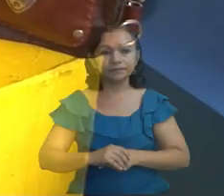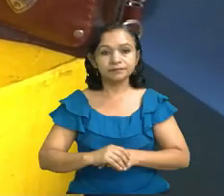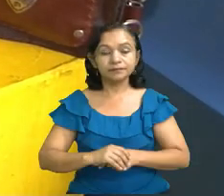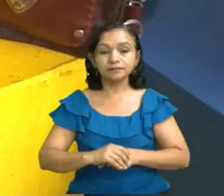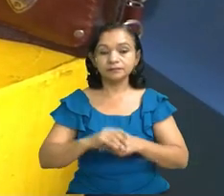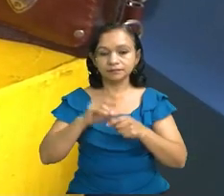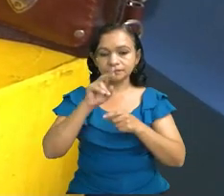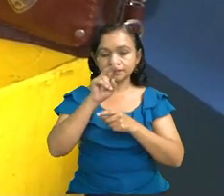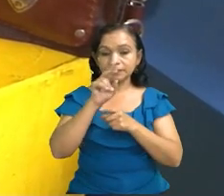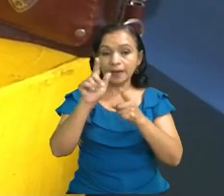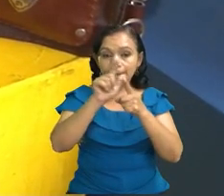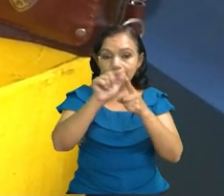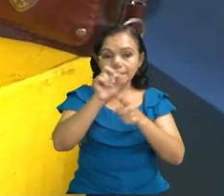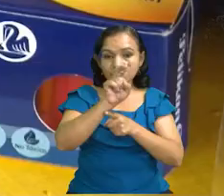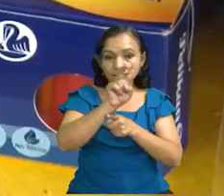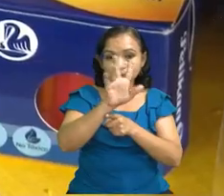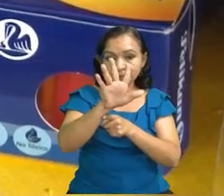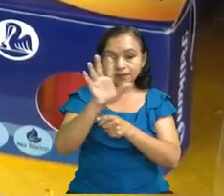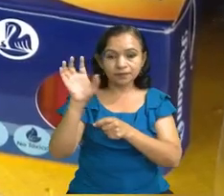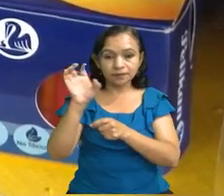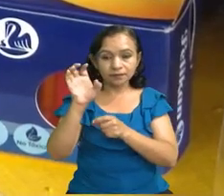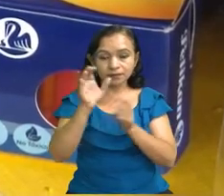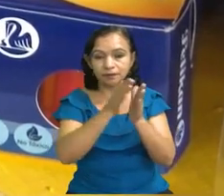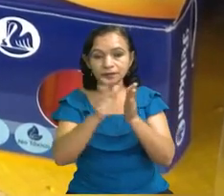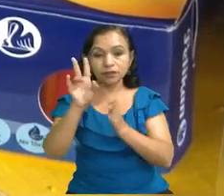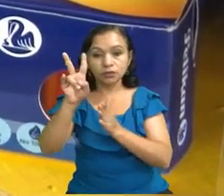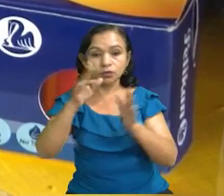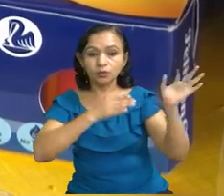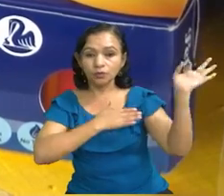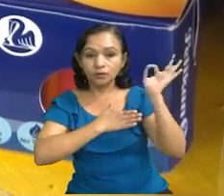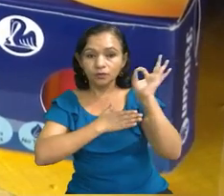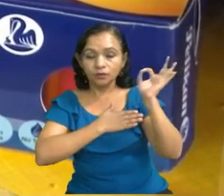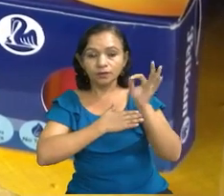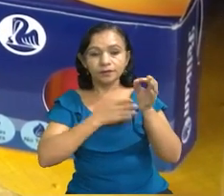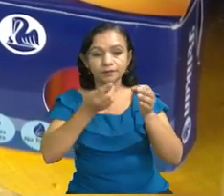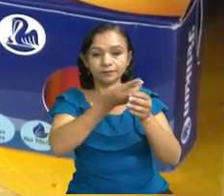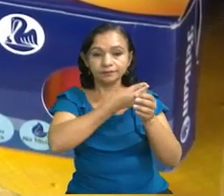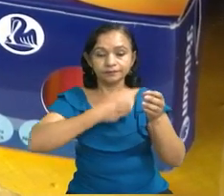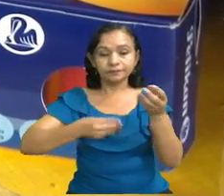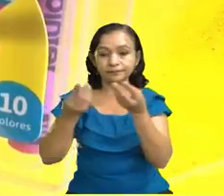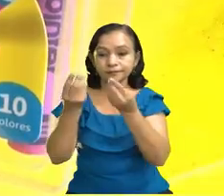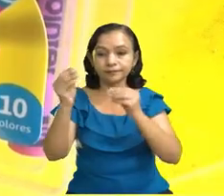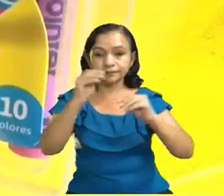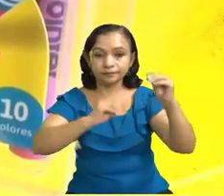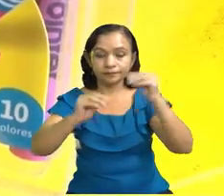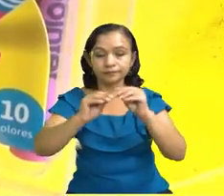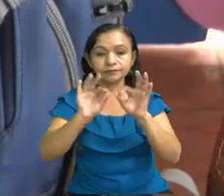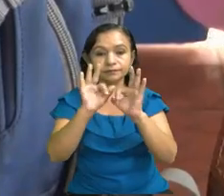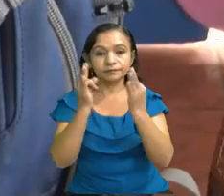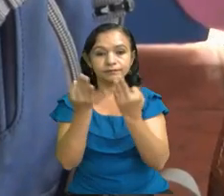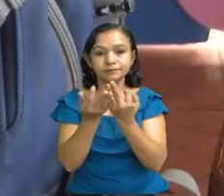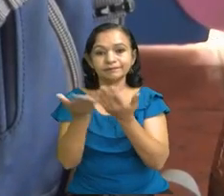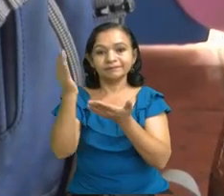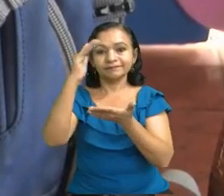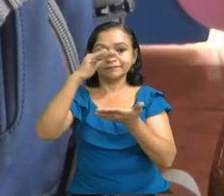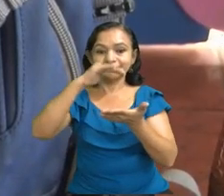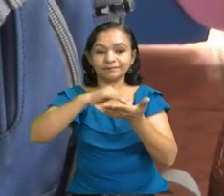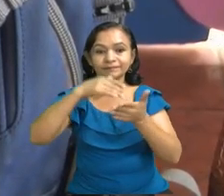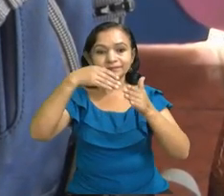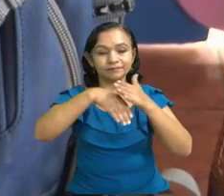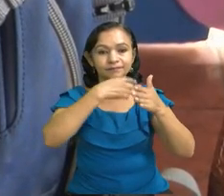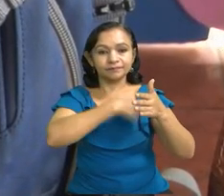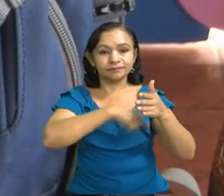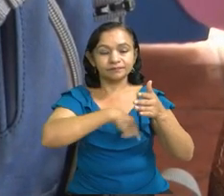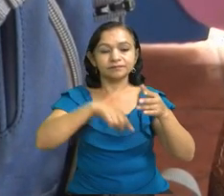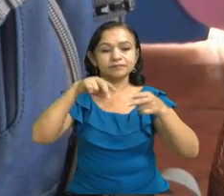Del 25 de enero al 2 de febrero, el Ministerio de Economía Familiar realizará la Feria Nacional de Regreso a Clases en el Parque Nacional